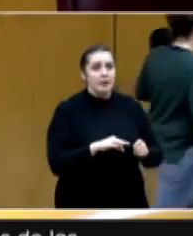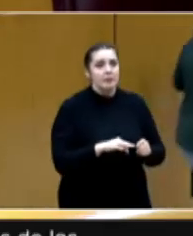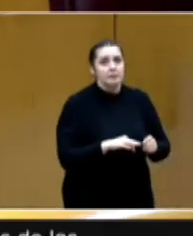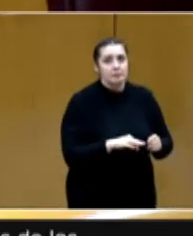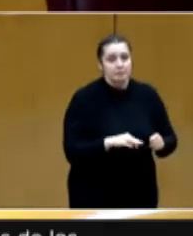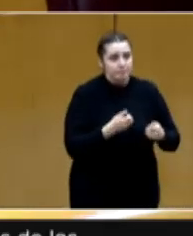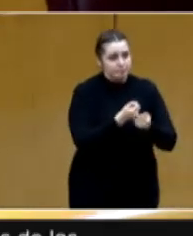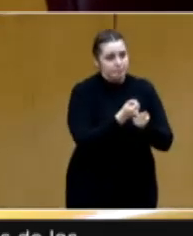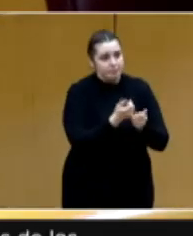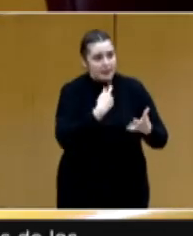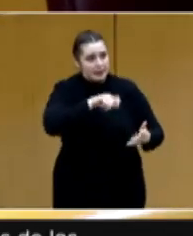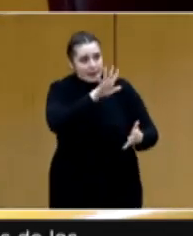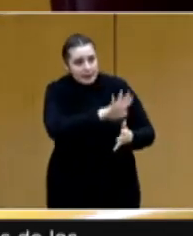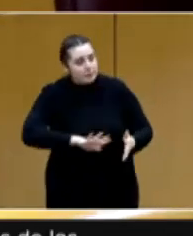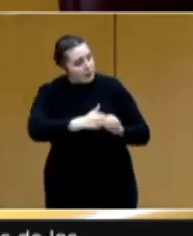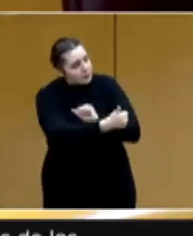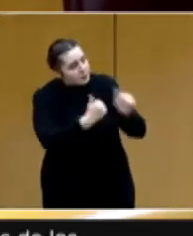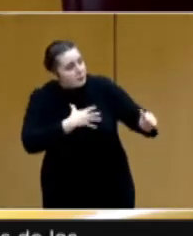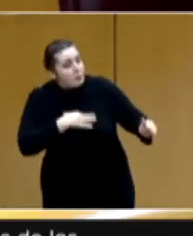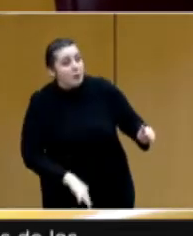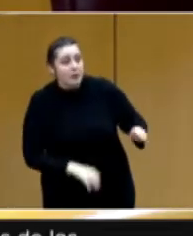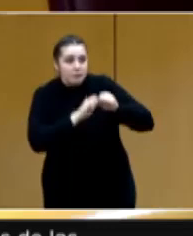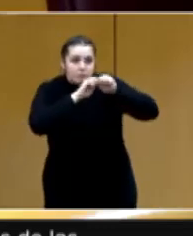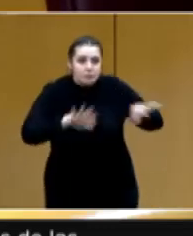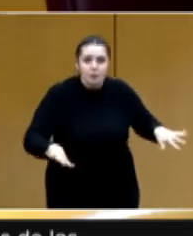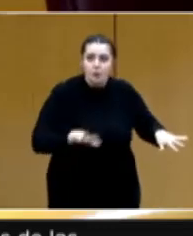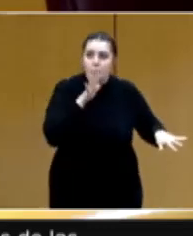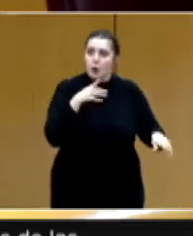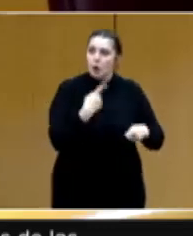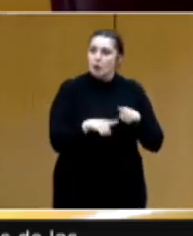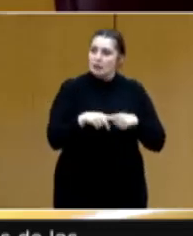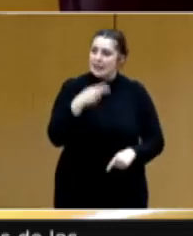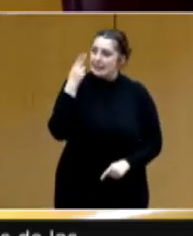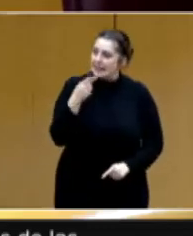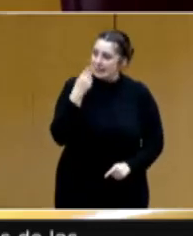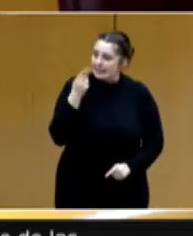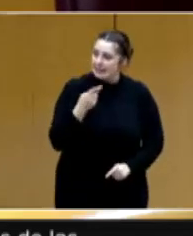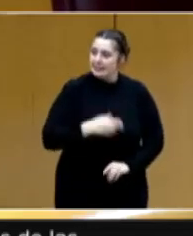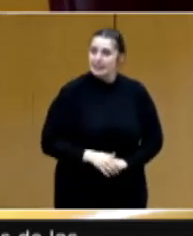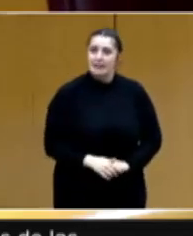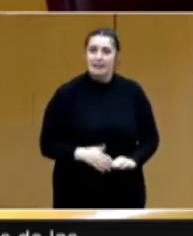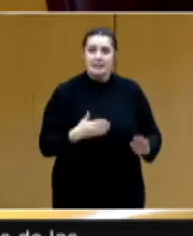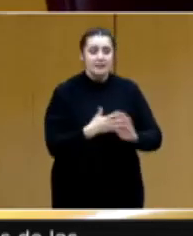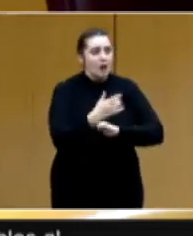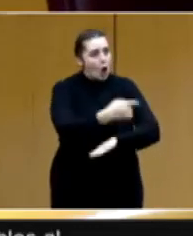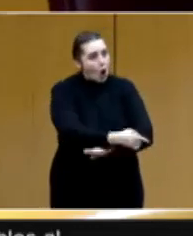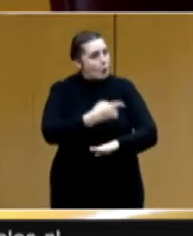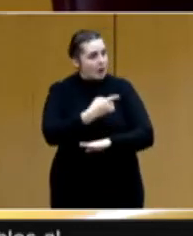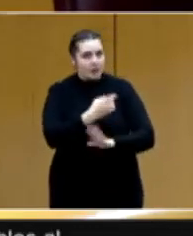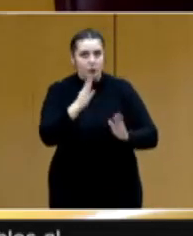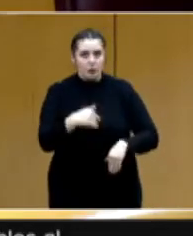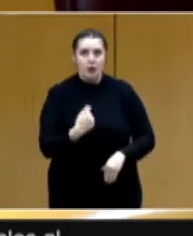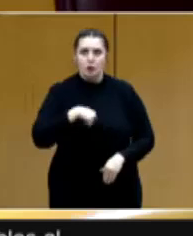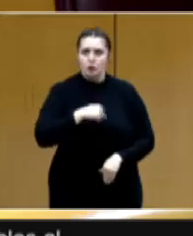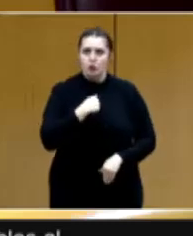del Estado porque son cosas que son interesantes que no suponen obligación de estos son los achacamos a los vascos